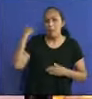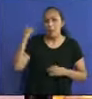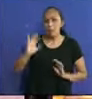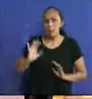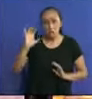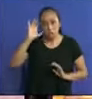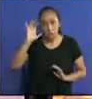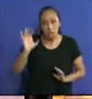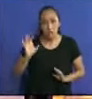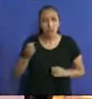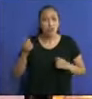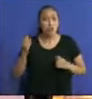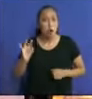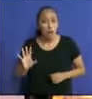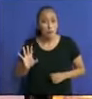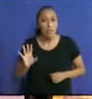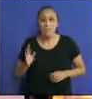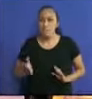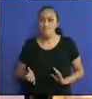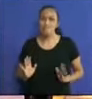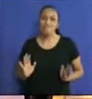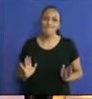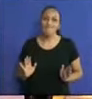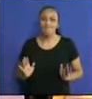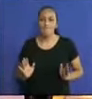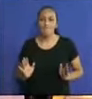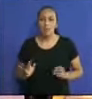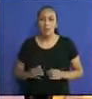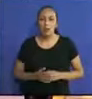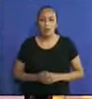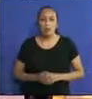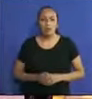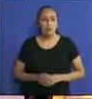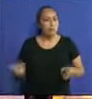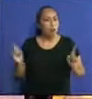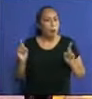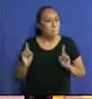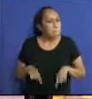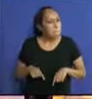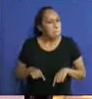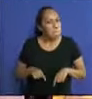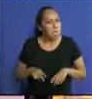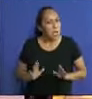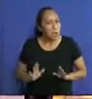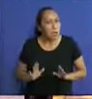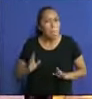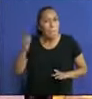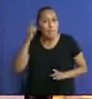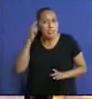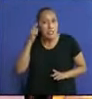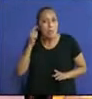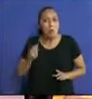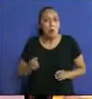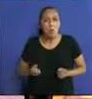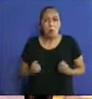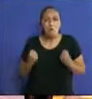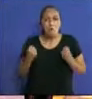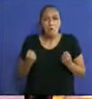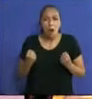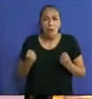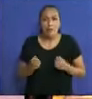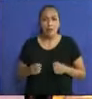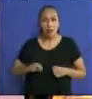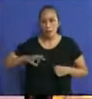nuestro futuro, entonces tampoco tiene bastante fuerza para entrar en nuestra vida